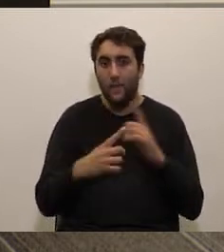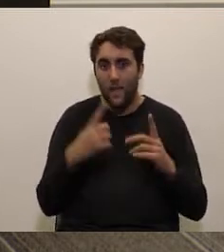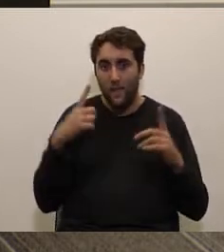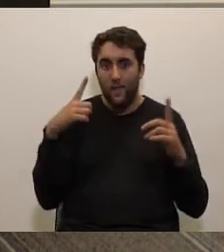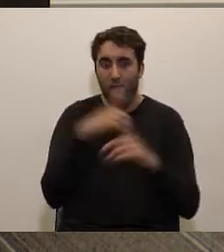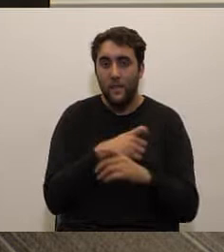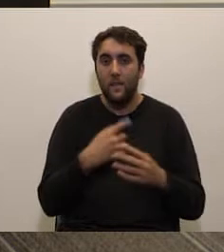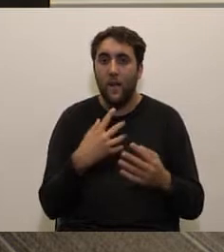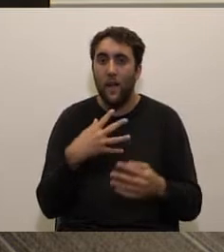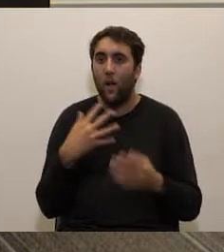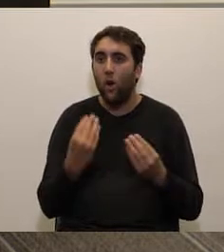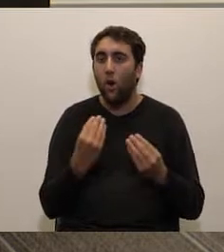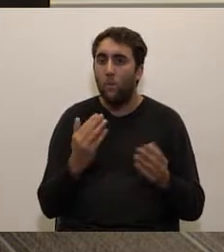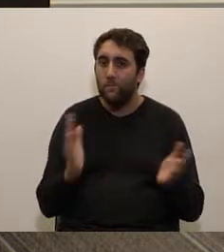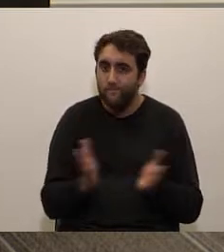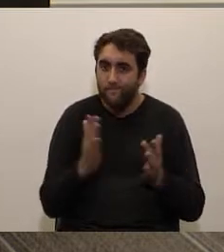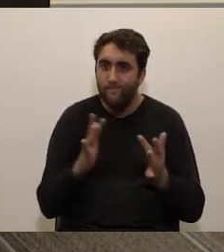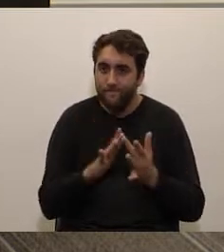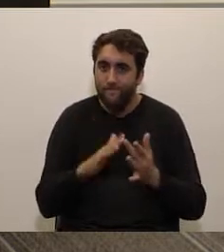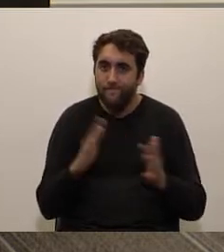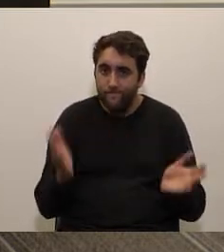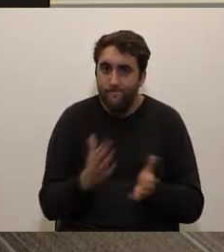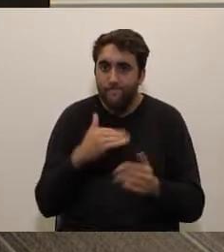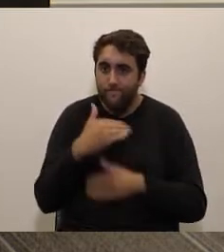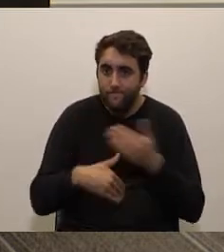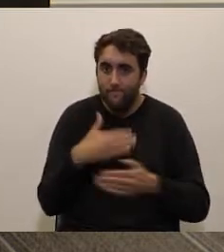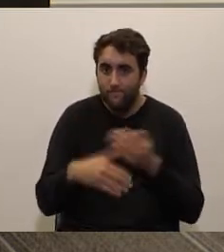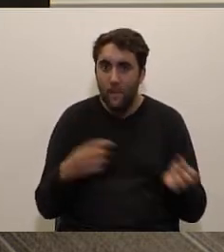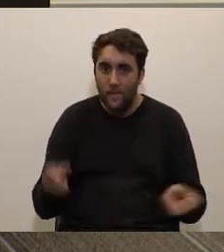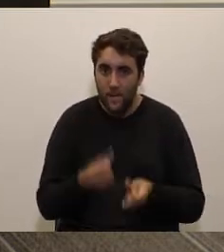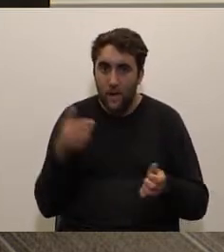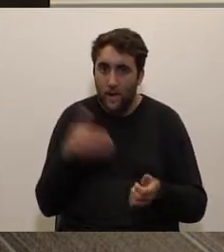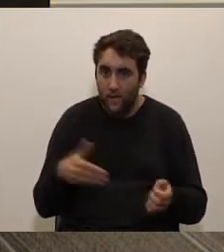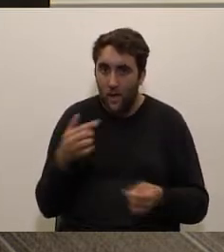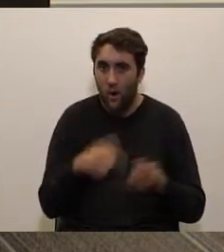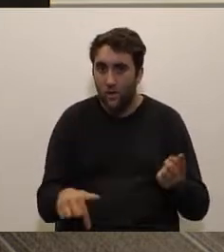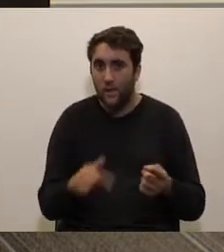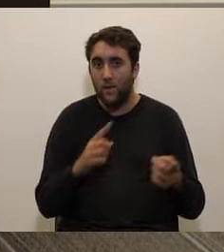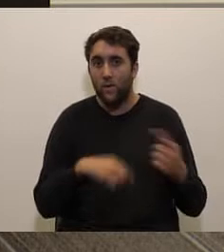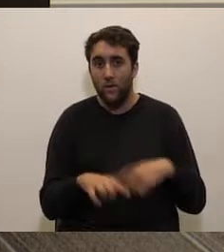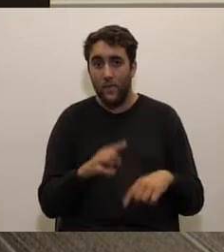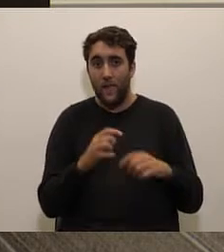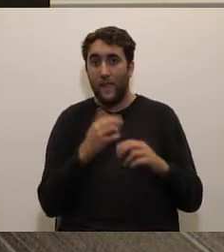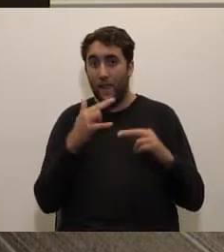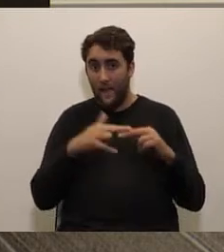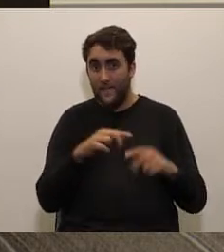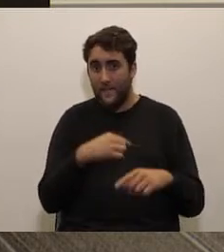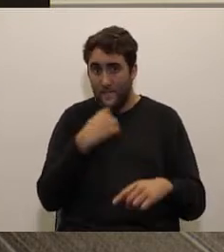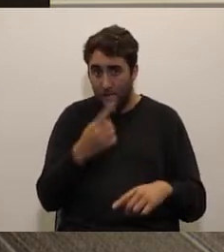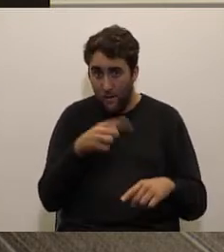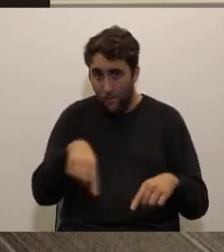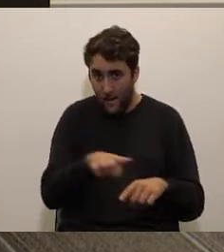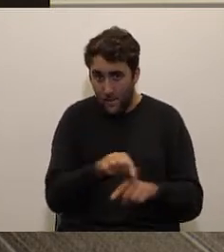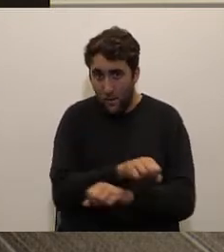quizás la frecuencia, ¿no? La frecuencia de los mismos individuos o de una masa de individuos. Entonces, nada, preguntarles